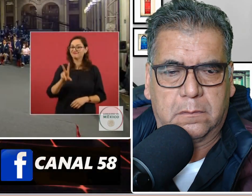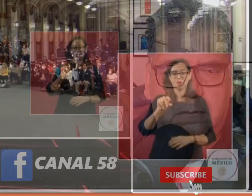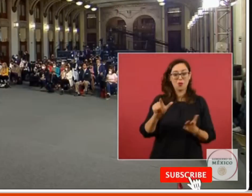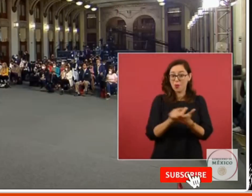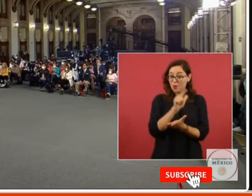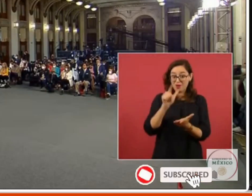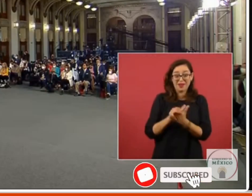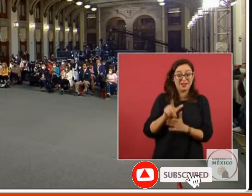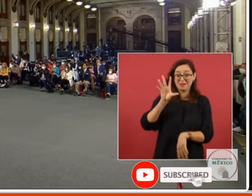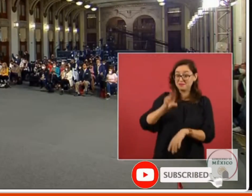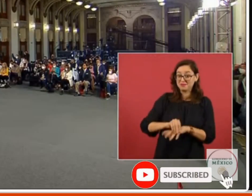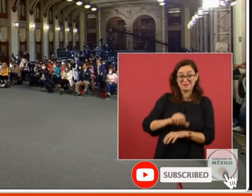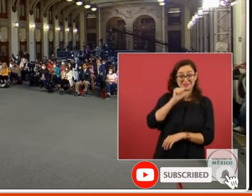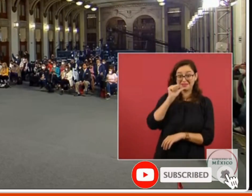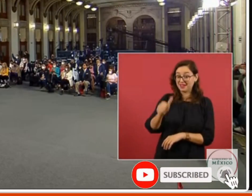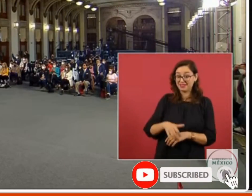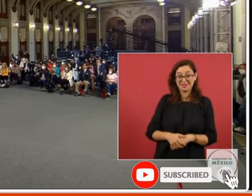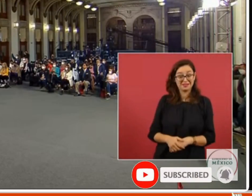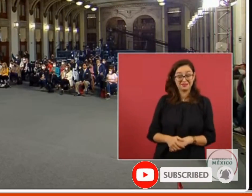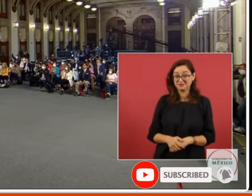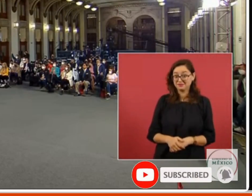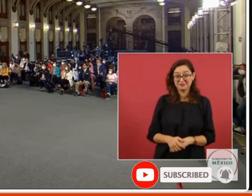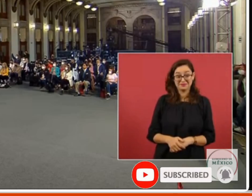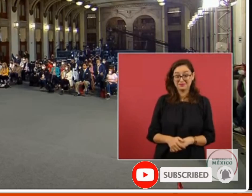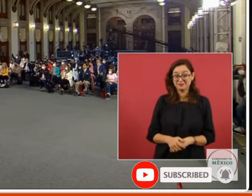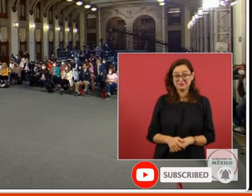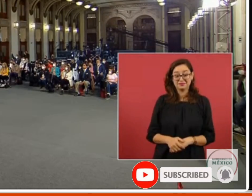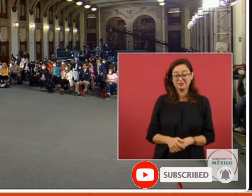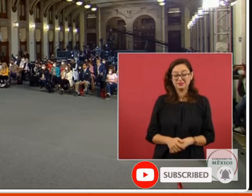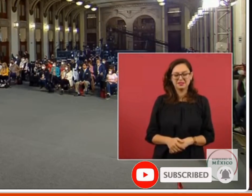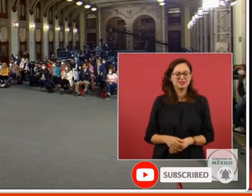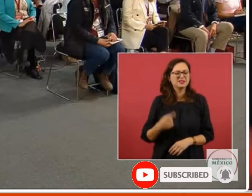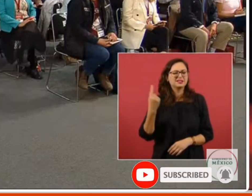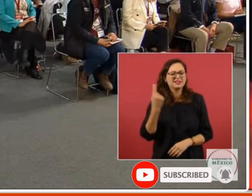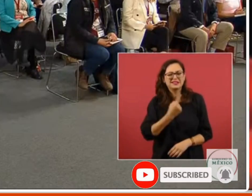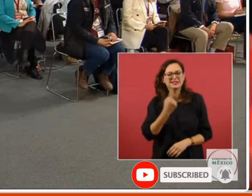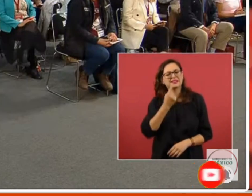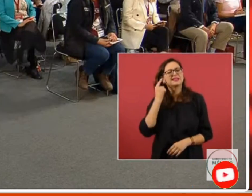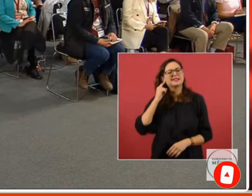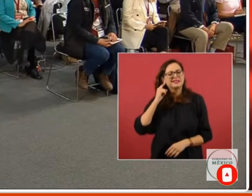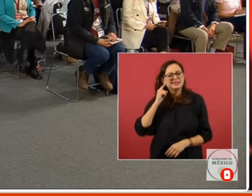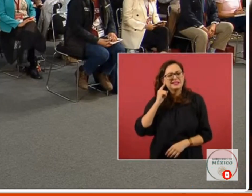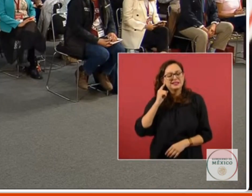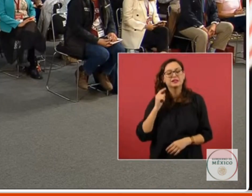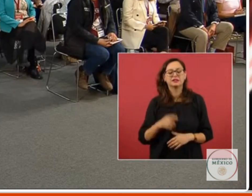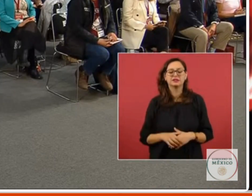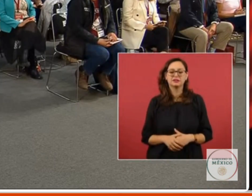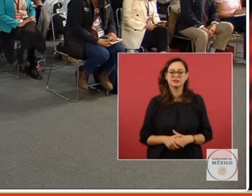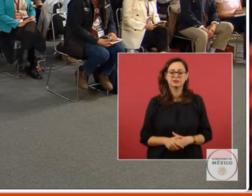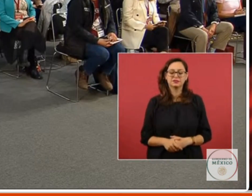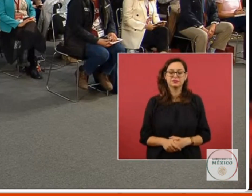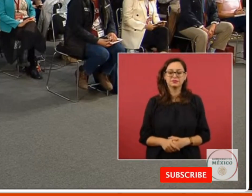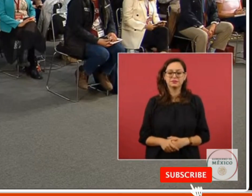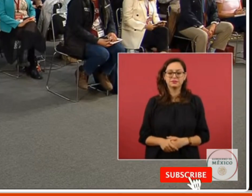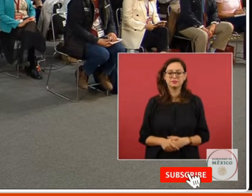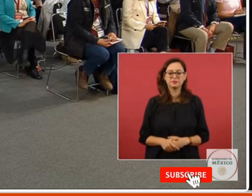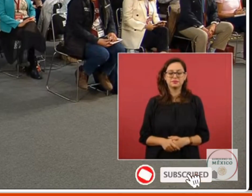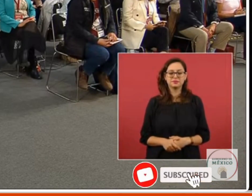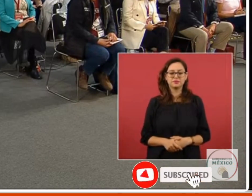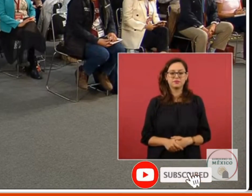Código. Todo lo demás, bueno, y eso mismo lo tiene que incorporar en